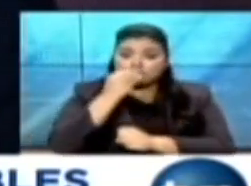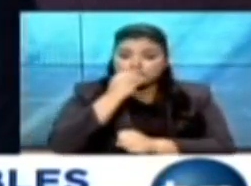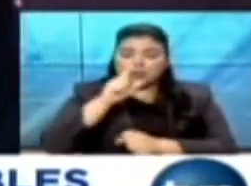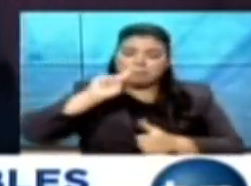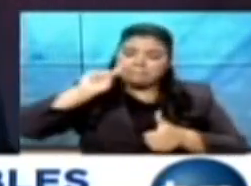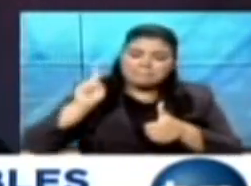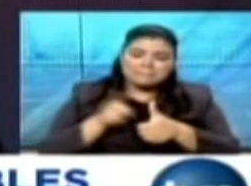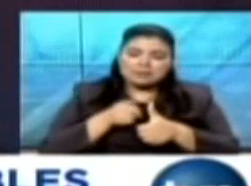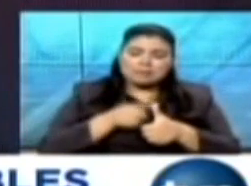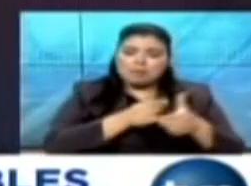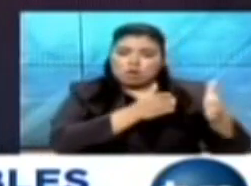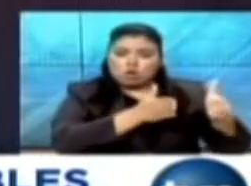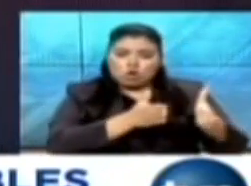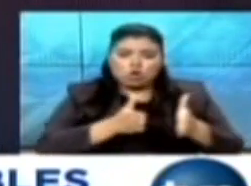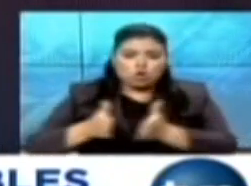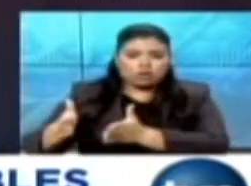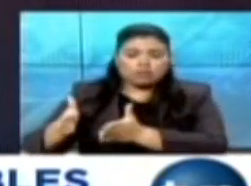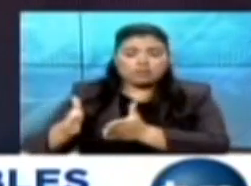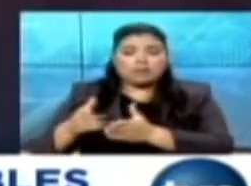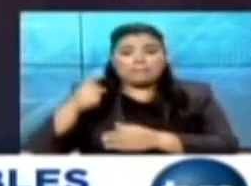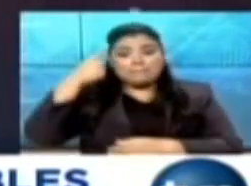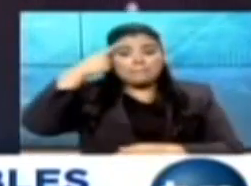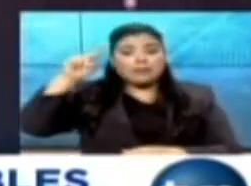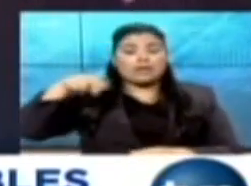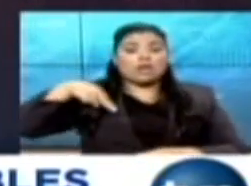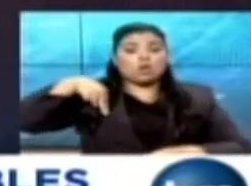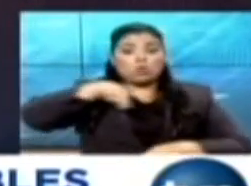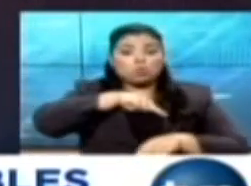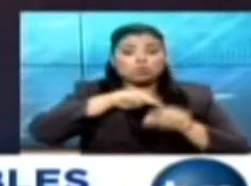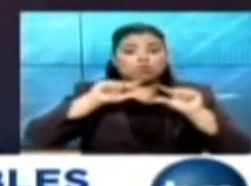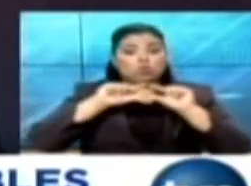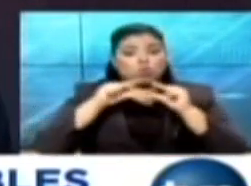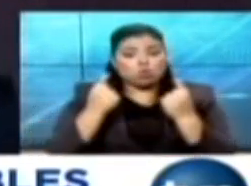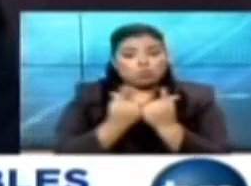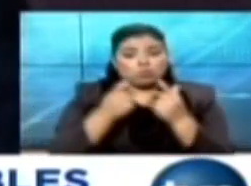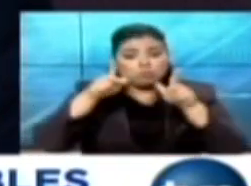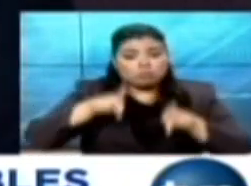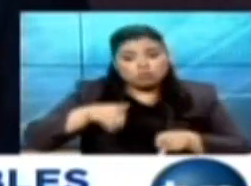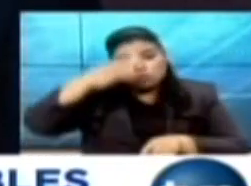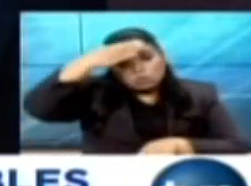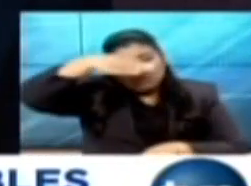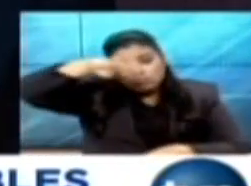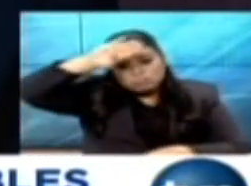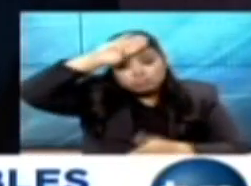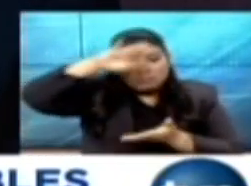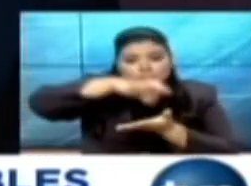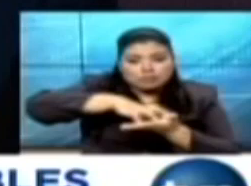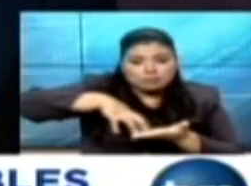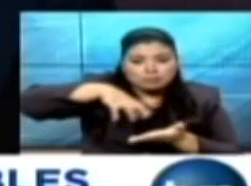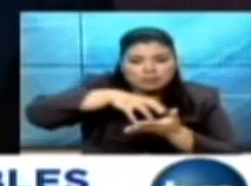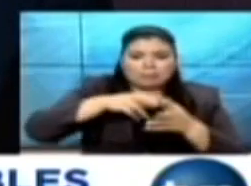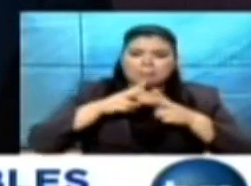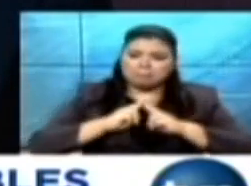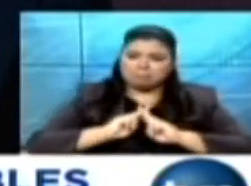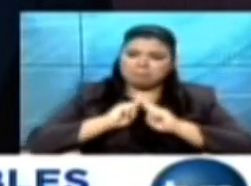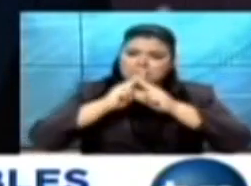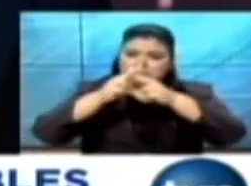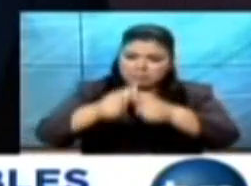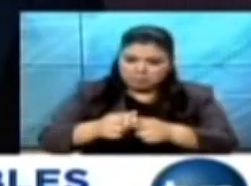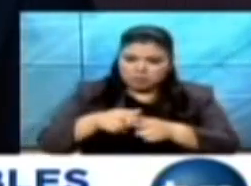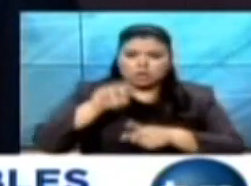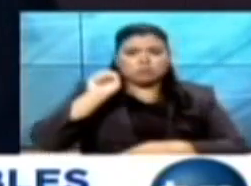orden. Habrá para nuestros productores préstamos blandos, granos,